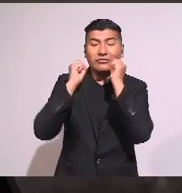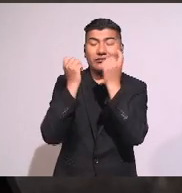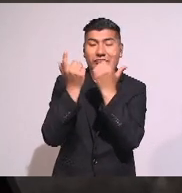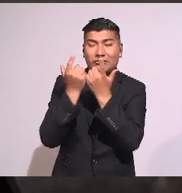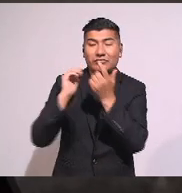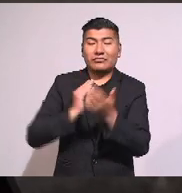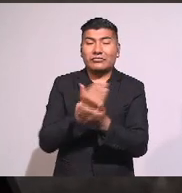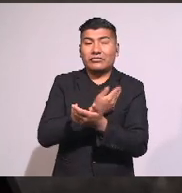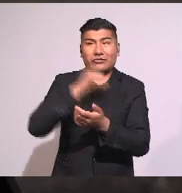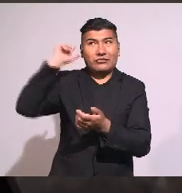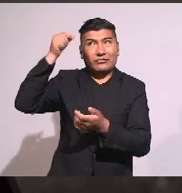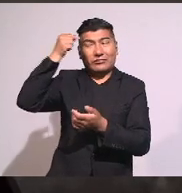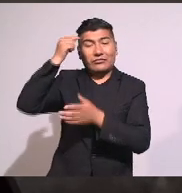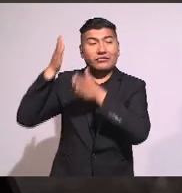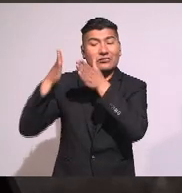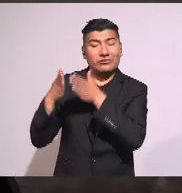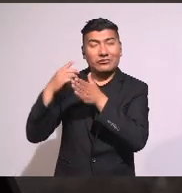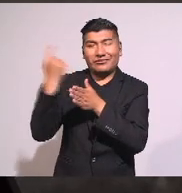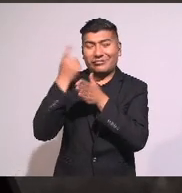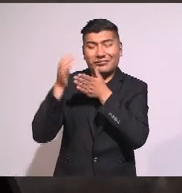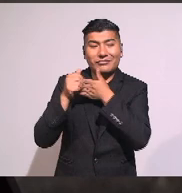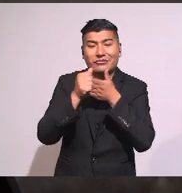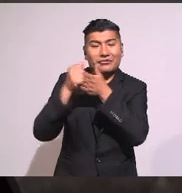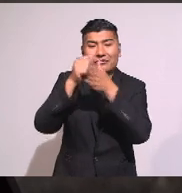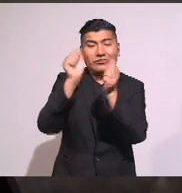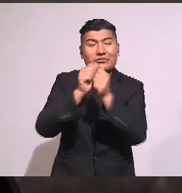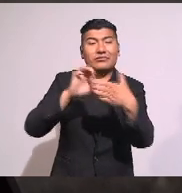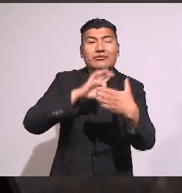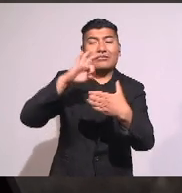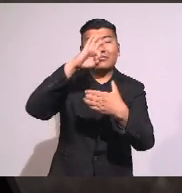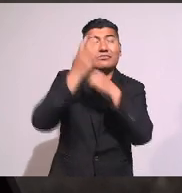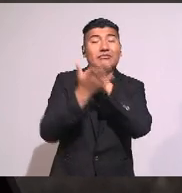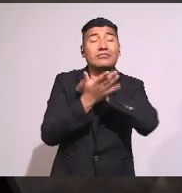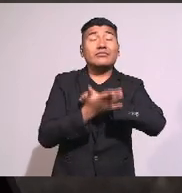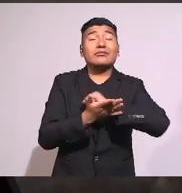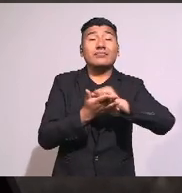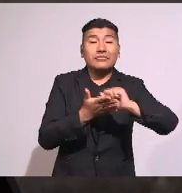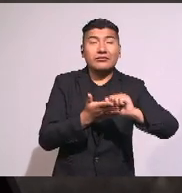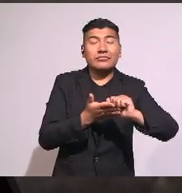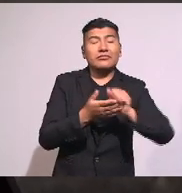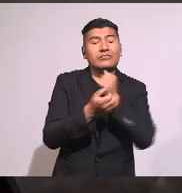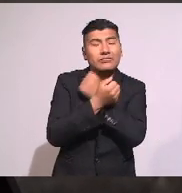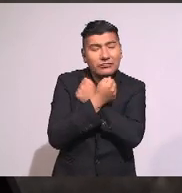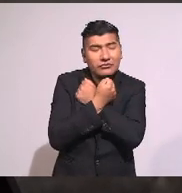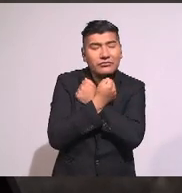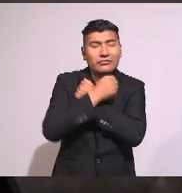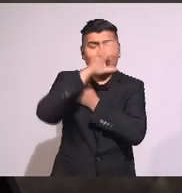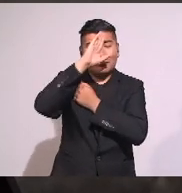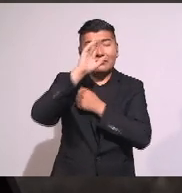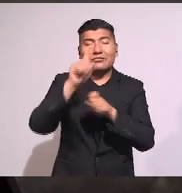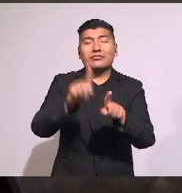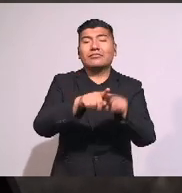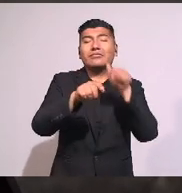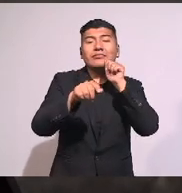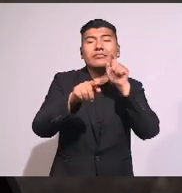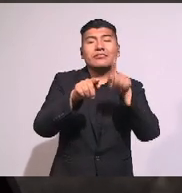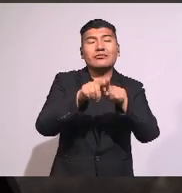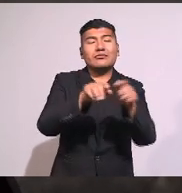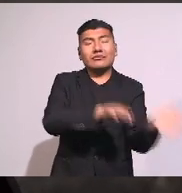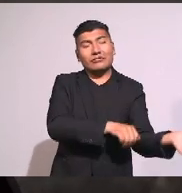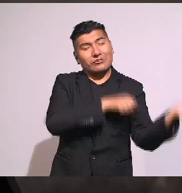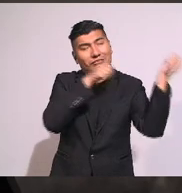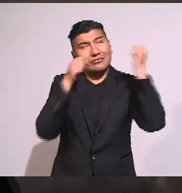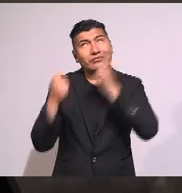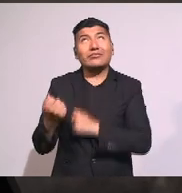nuestros gobernantes siempre estén guiados por el Espíritu Santo. Amados hermanos, que el bautismo del